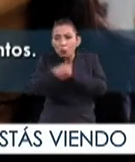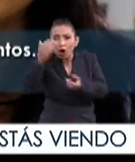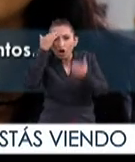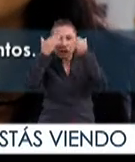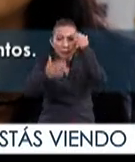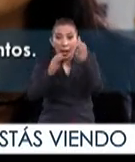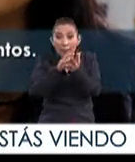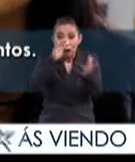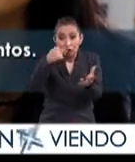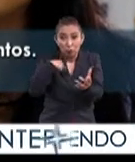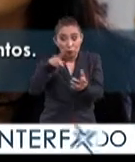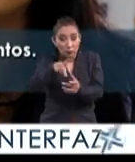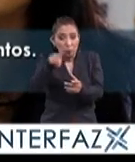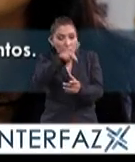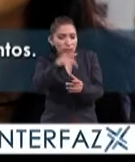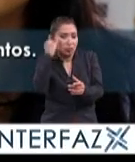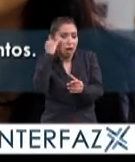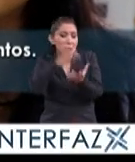Masinillau